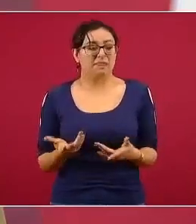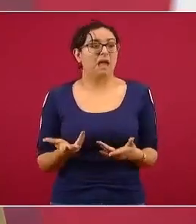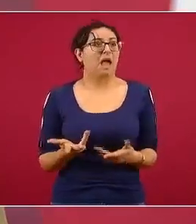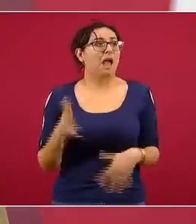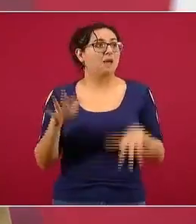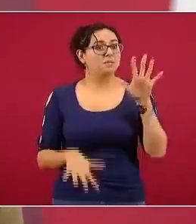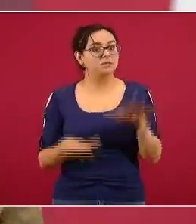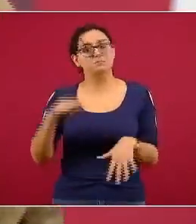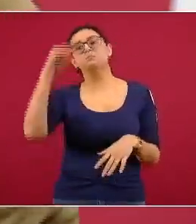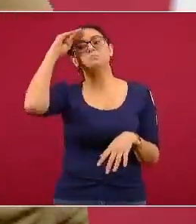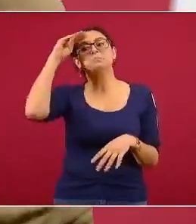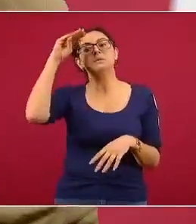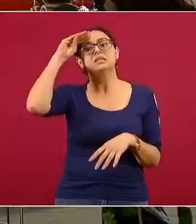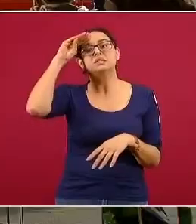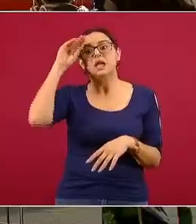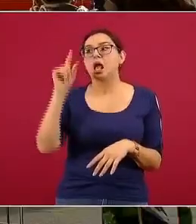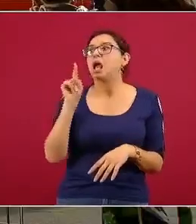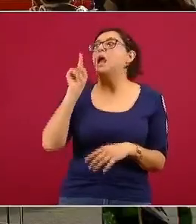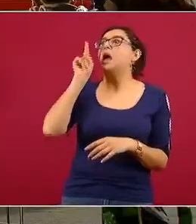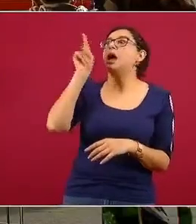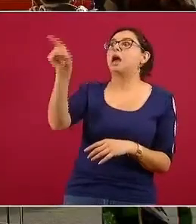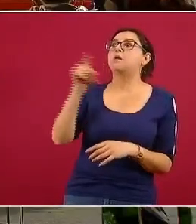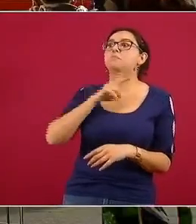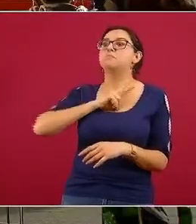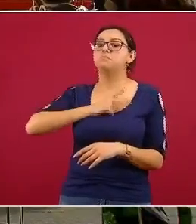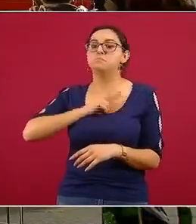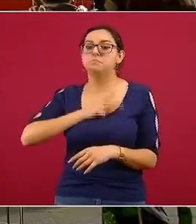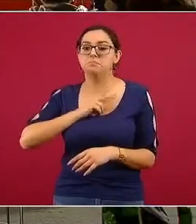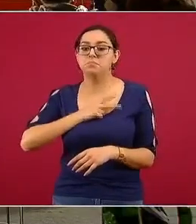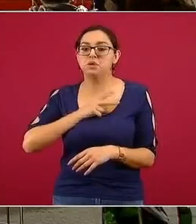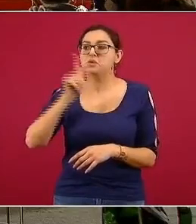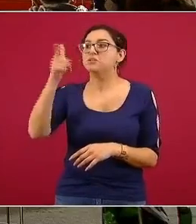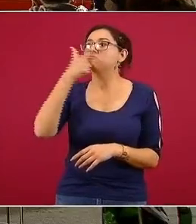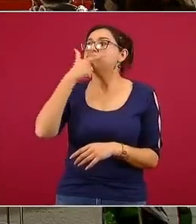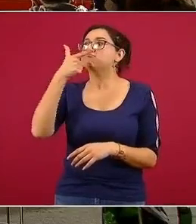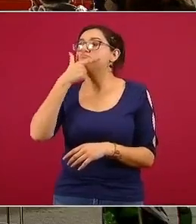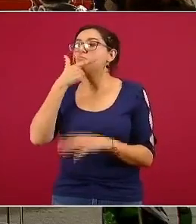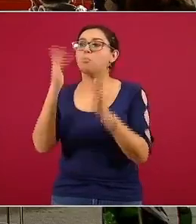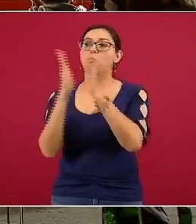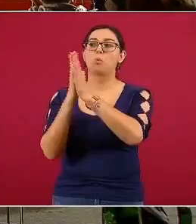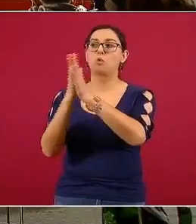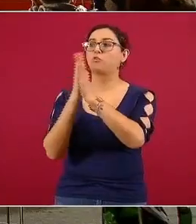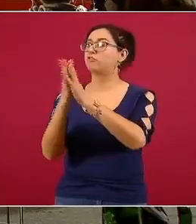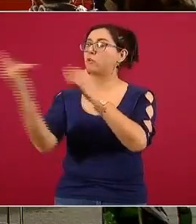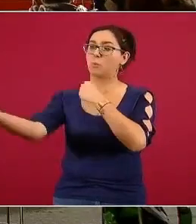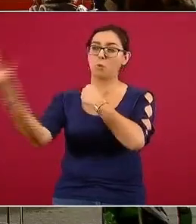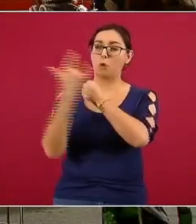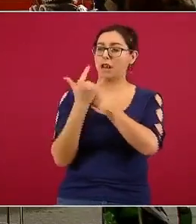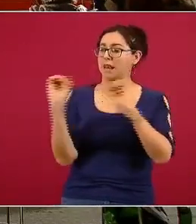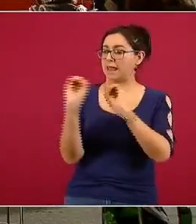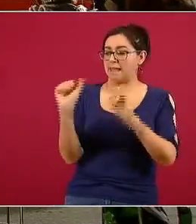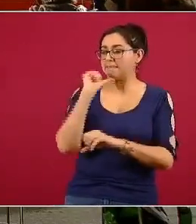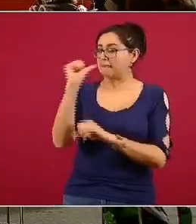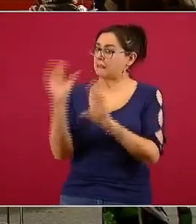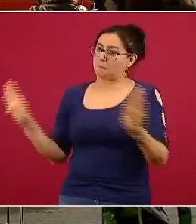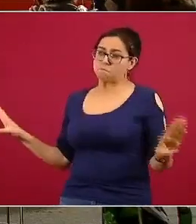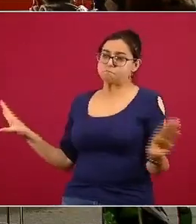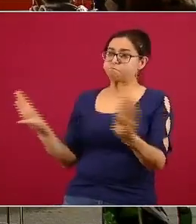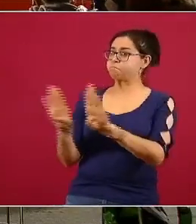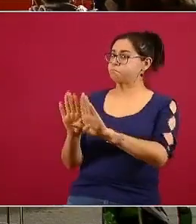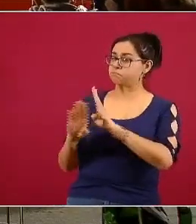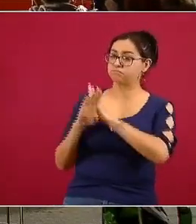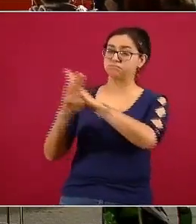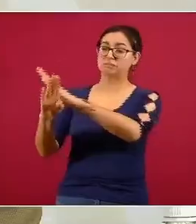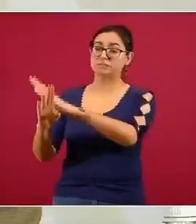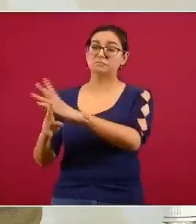de que la gente diga, no, encontraron allá un virus en Reino Unido, por favor, que no se acerque nadie, ¿no? Entonces, este